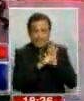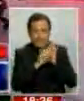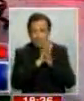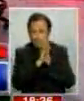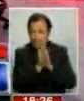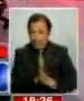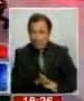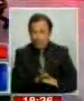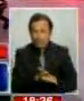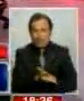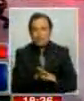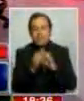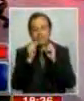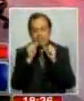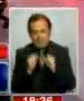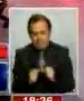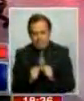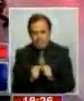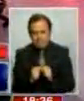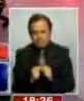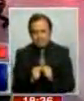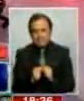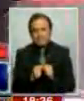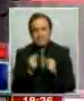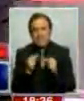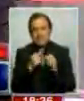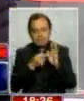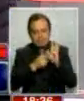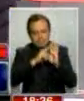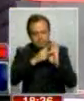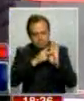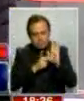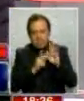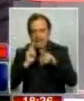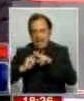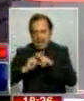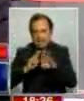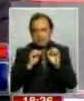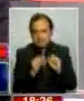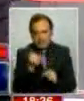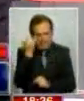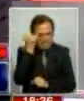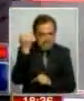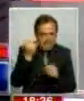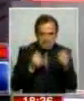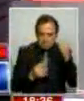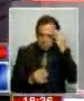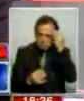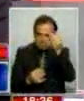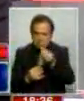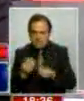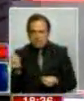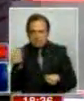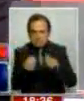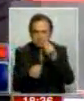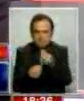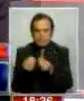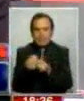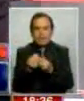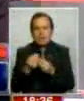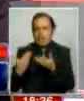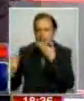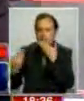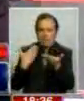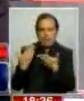todo proyecto de ley puede efectivamente, digamos, ser enriquecido. ¿Cuál es el tema de fondo? De que es un diálogo constructivo que no pierda y